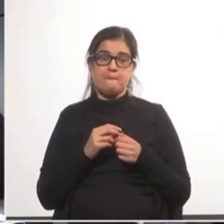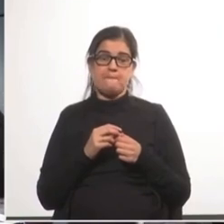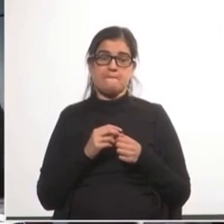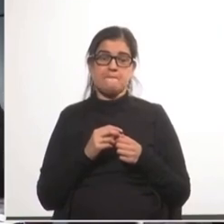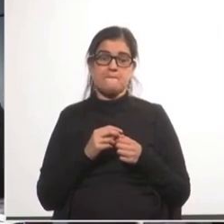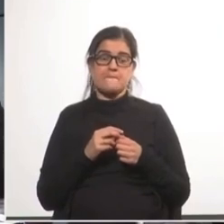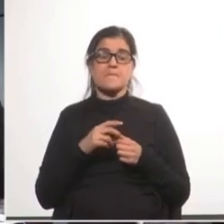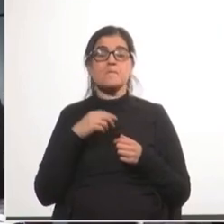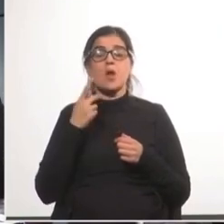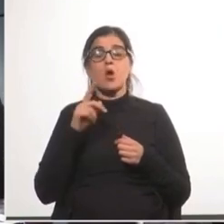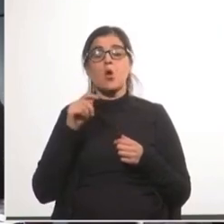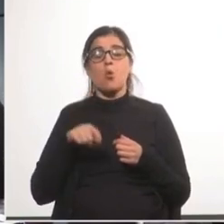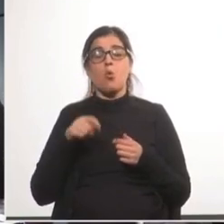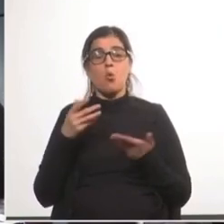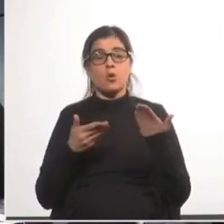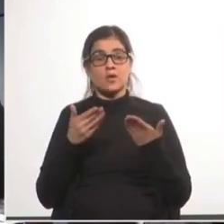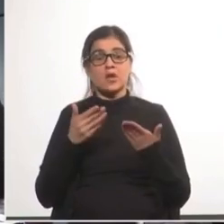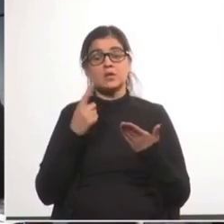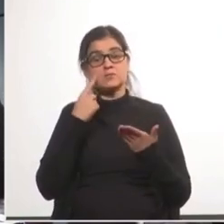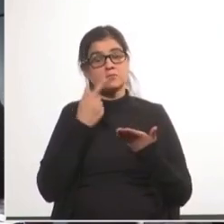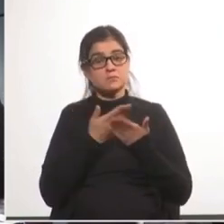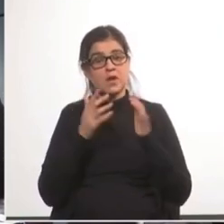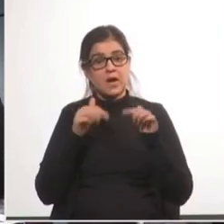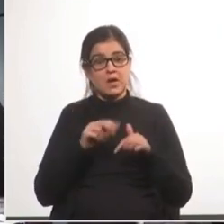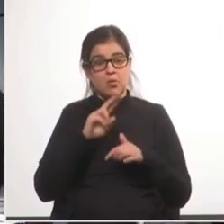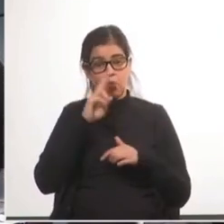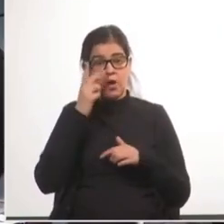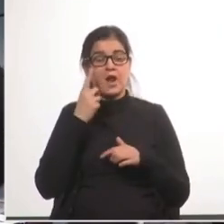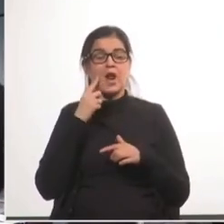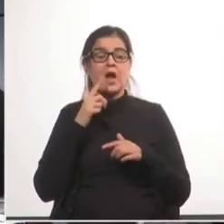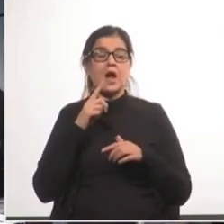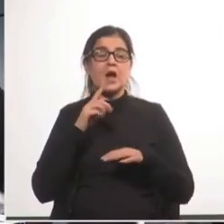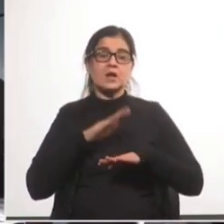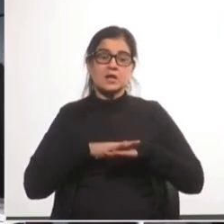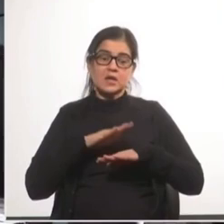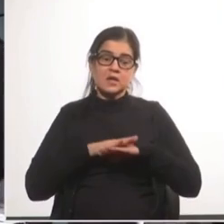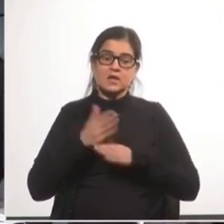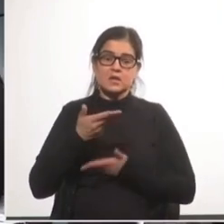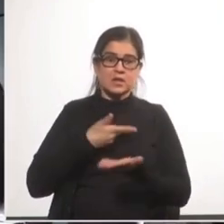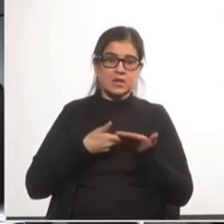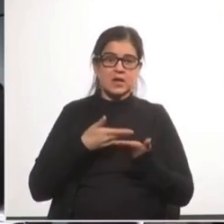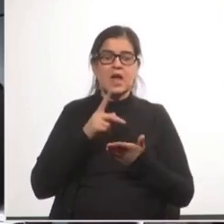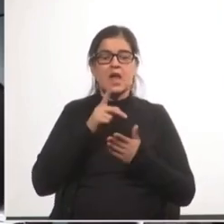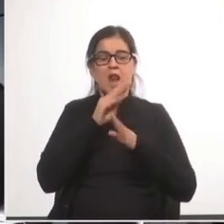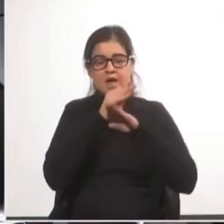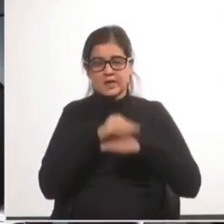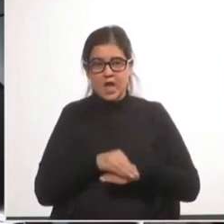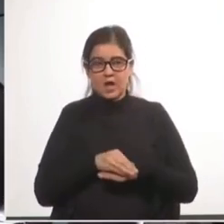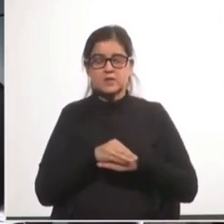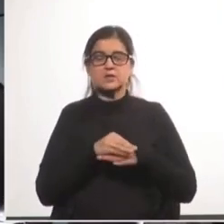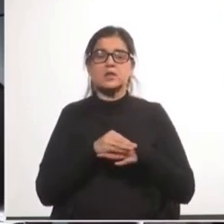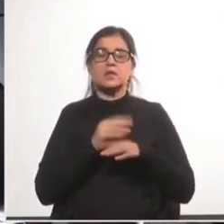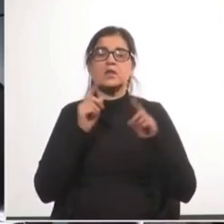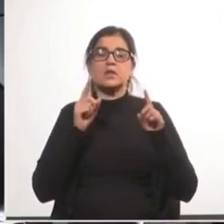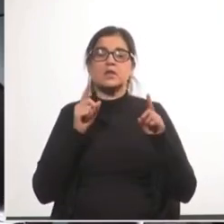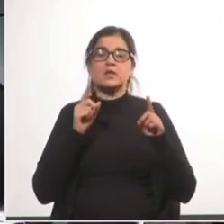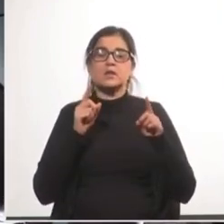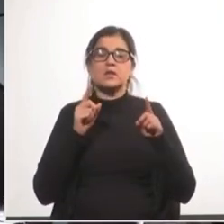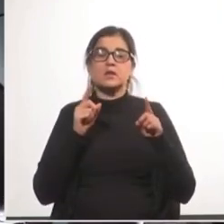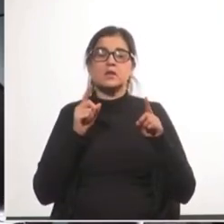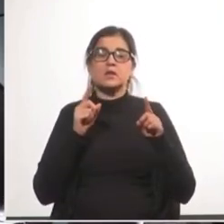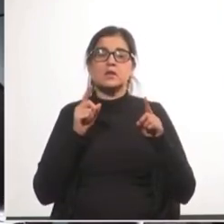El marco jurídico vigente garantiza en el Uruguay la corresponsabilidad en la crianza